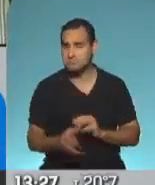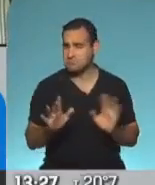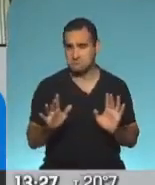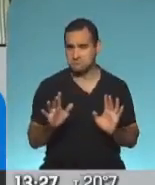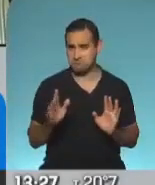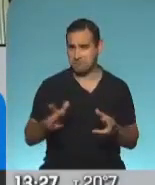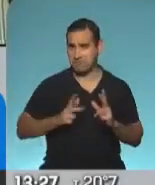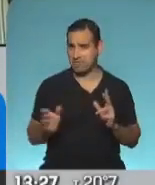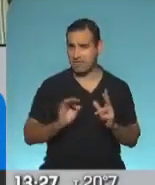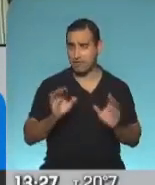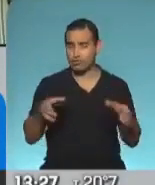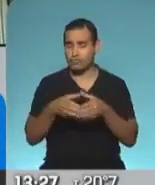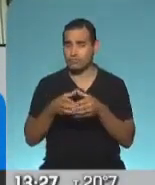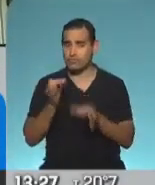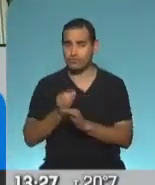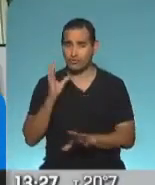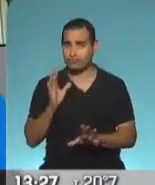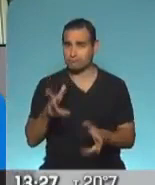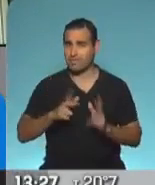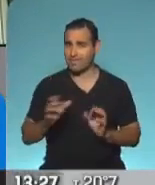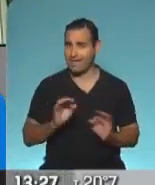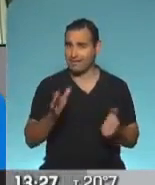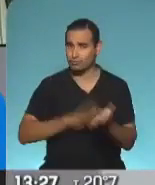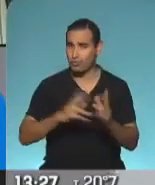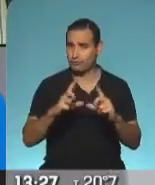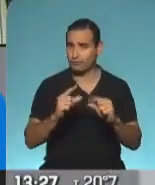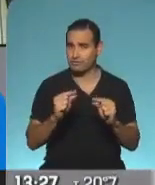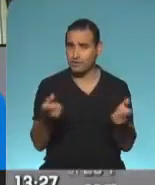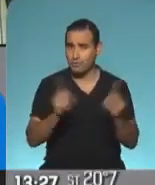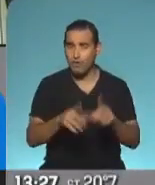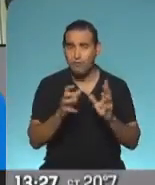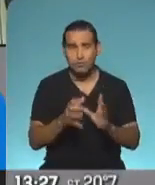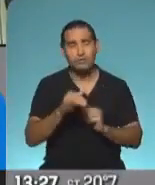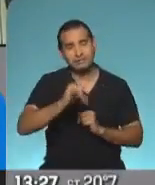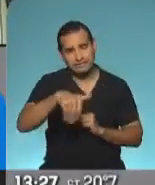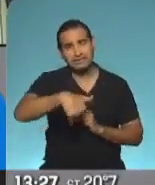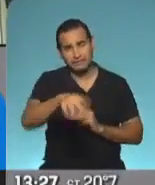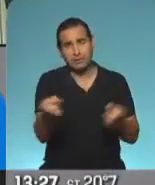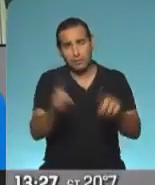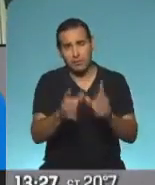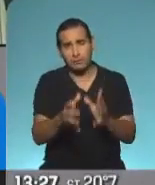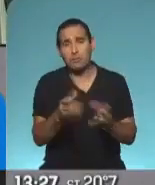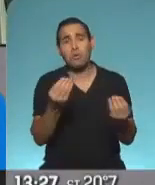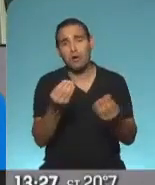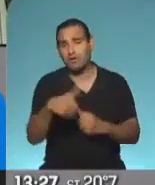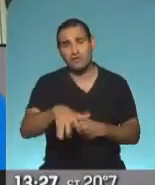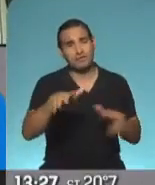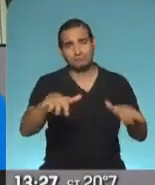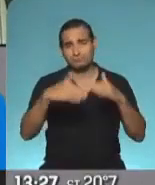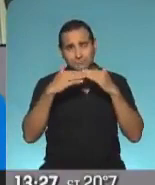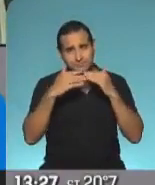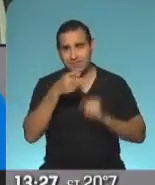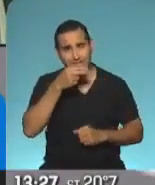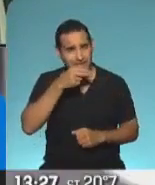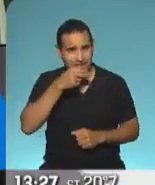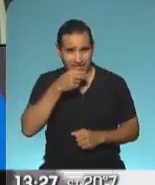discutido con nosotros en el comité asesor sobre el regreso del fútbol. Está planteado que va a regresar el fútbol, lo que seguro es que va a regresar sin público. No